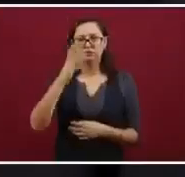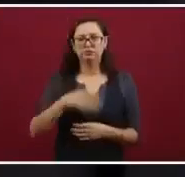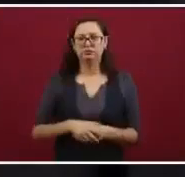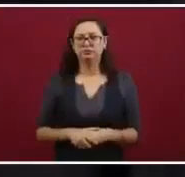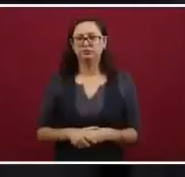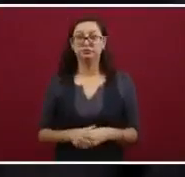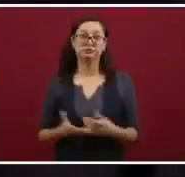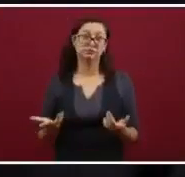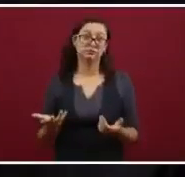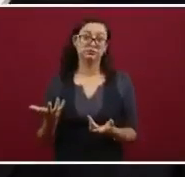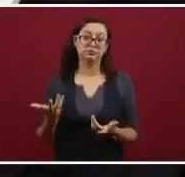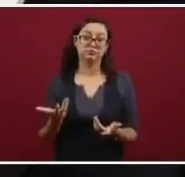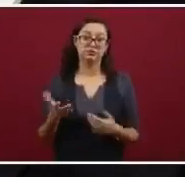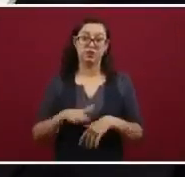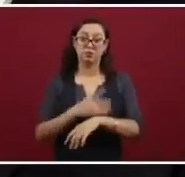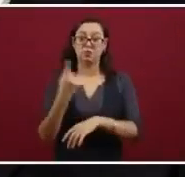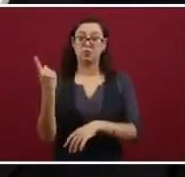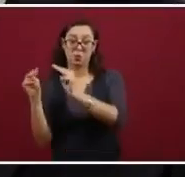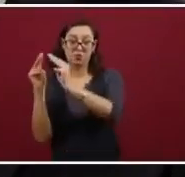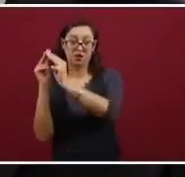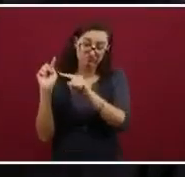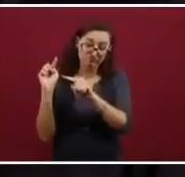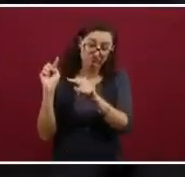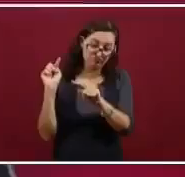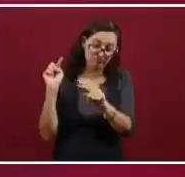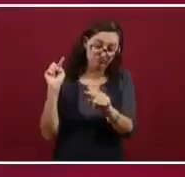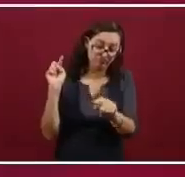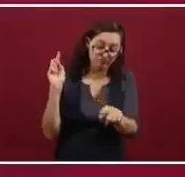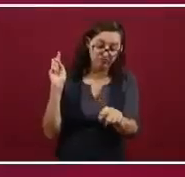pues para llegar, se tienen que, pues,